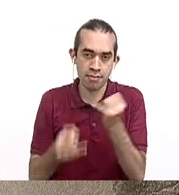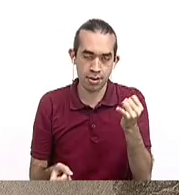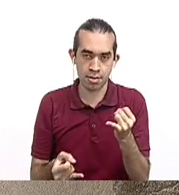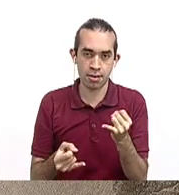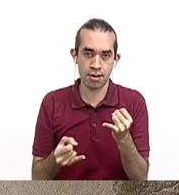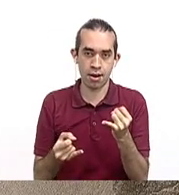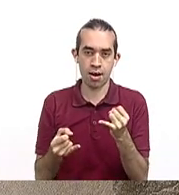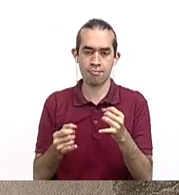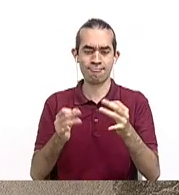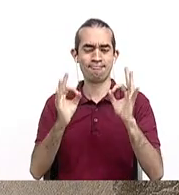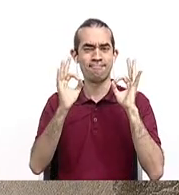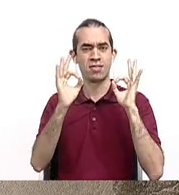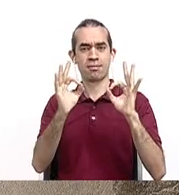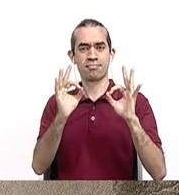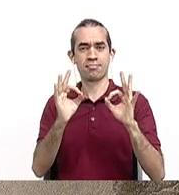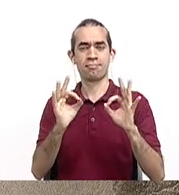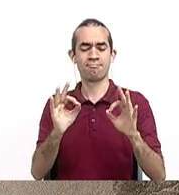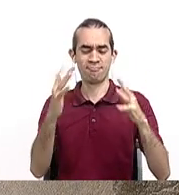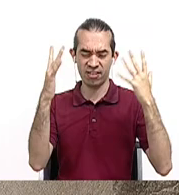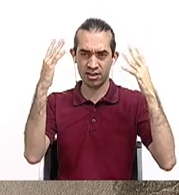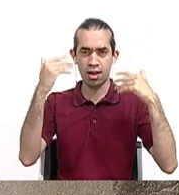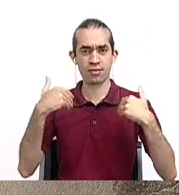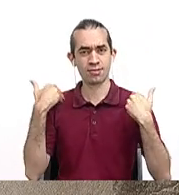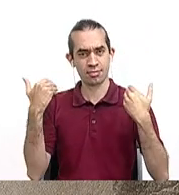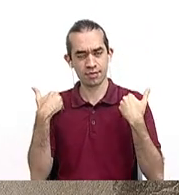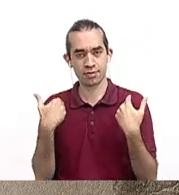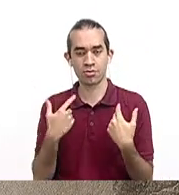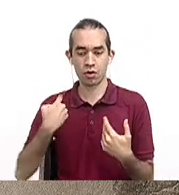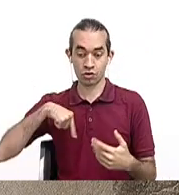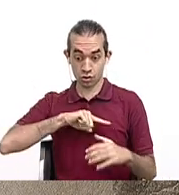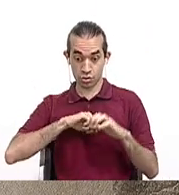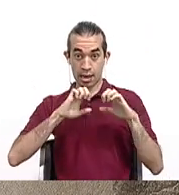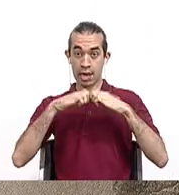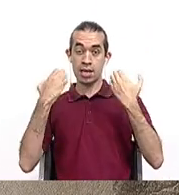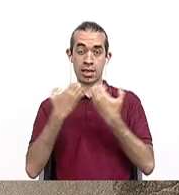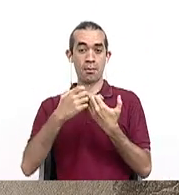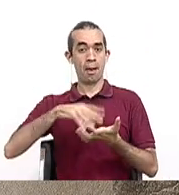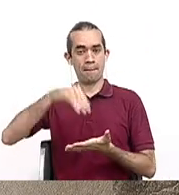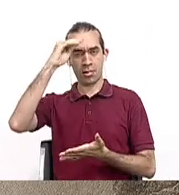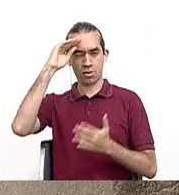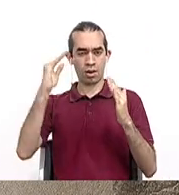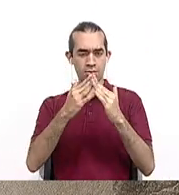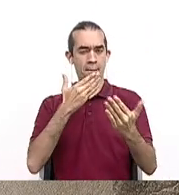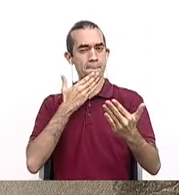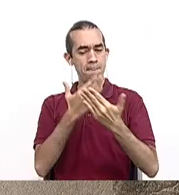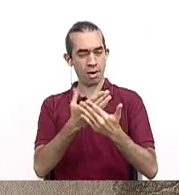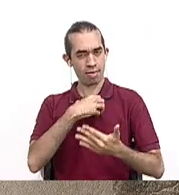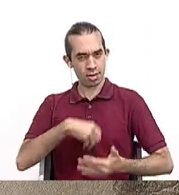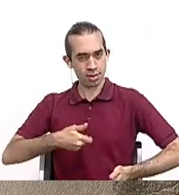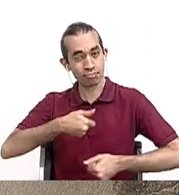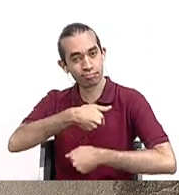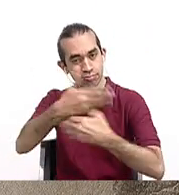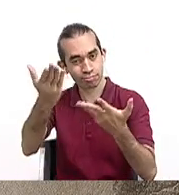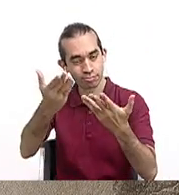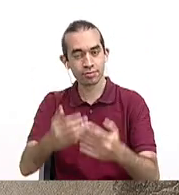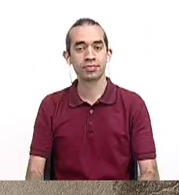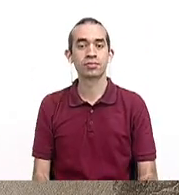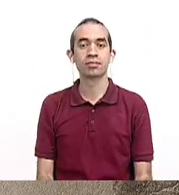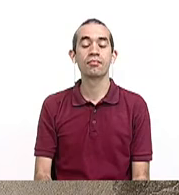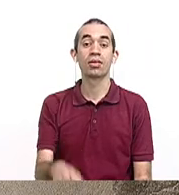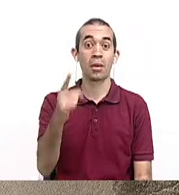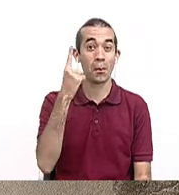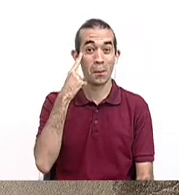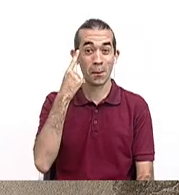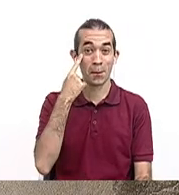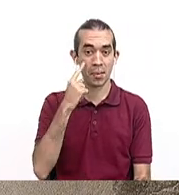parabienes así lo deseamos de parte del equipo de aprendo en casa le voy a hacer un repaso con respecto a este álbum de